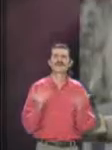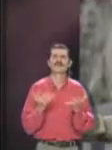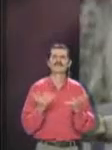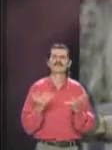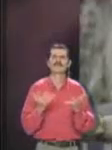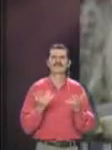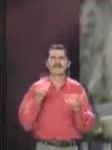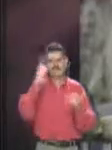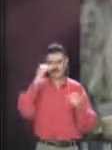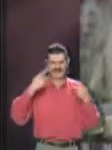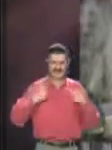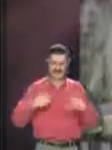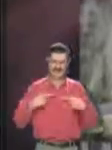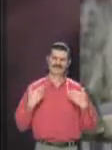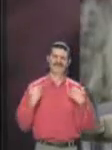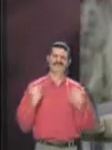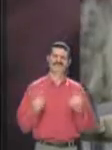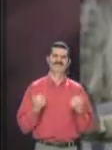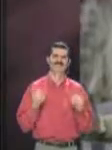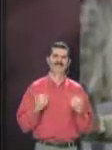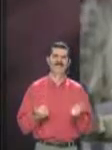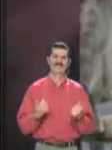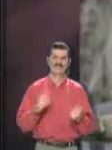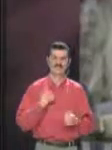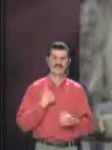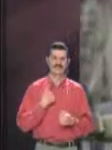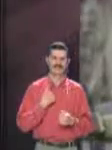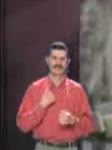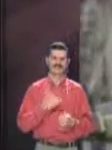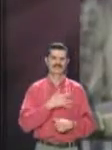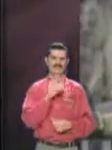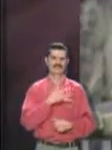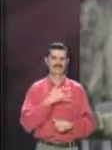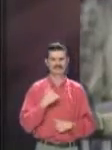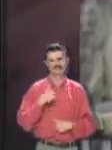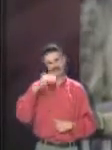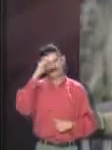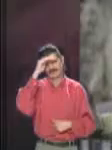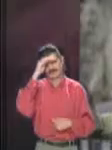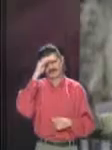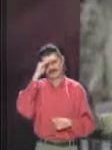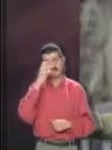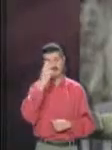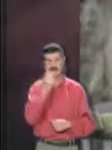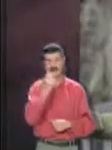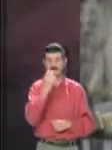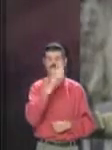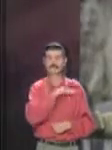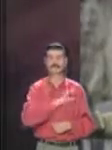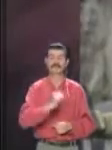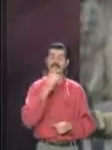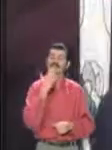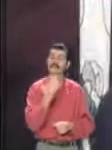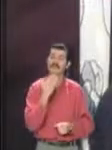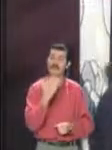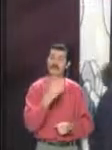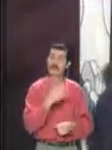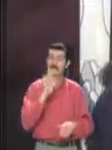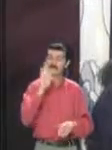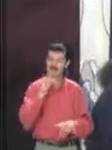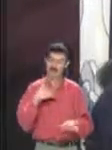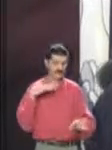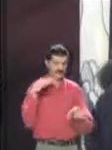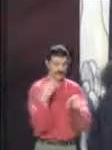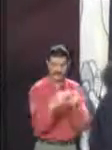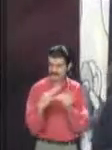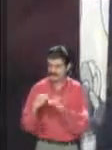¿Cómo hacer para que la gente entienda lo que yo siento y lo que pienso? Fíjate que eso es padrísimo. Parece ser